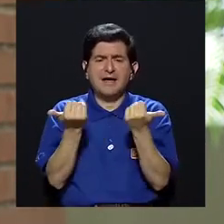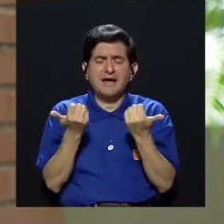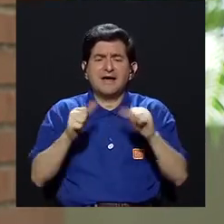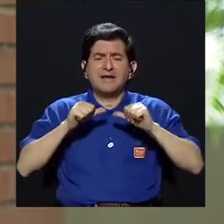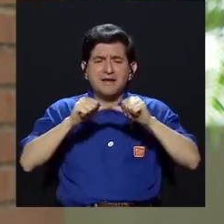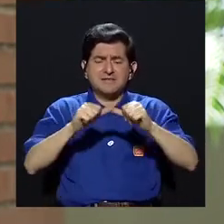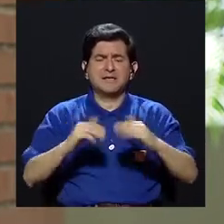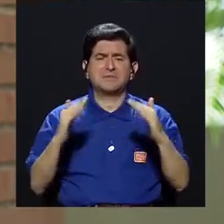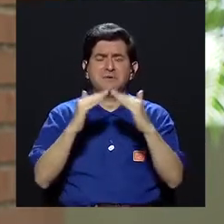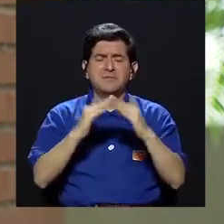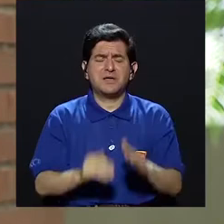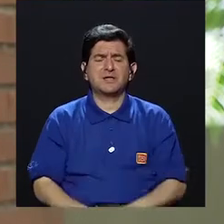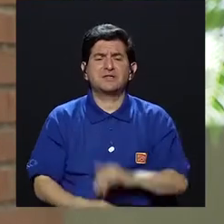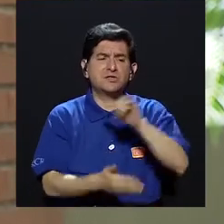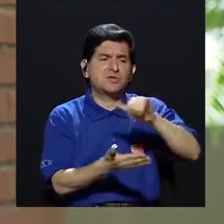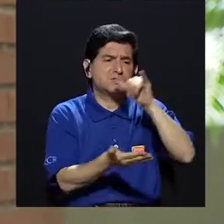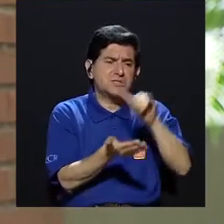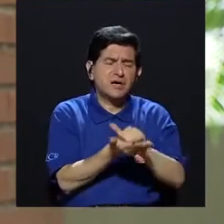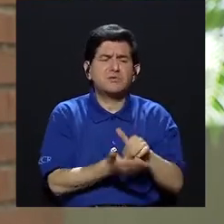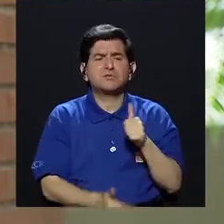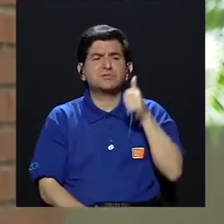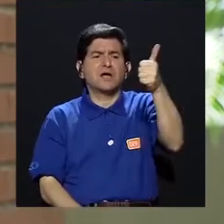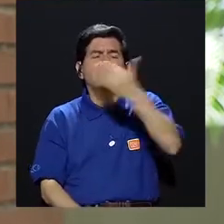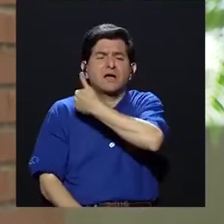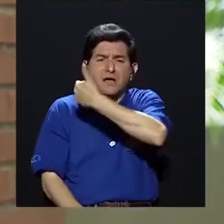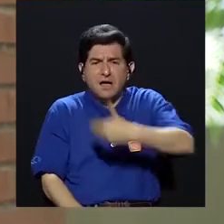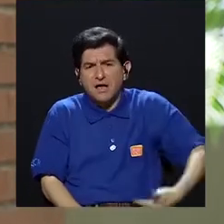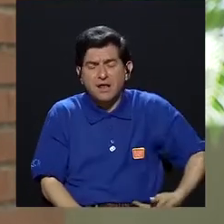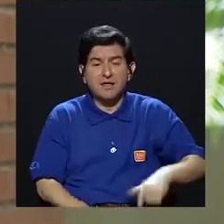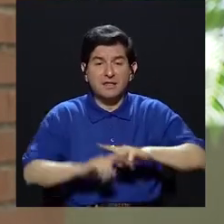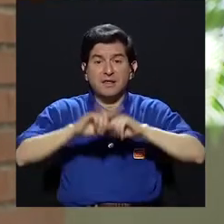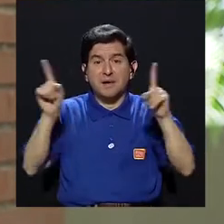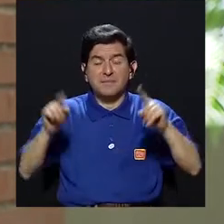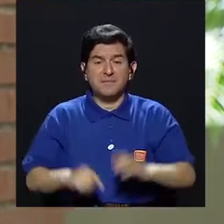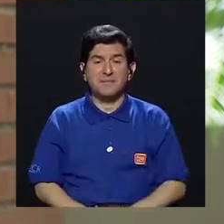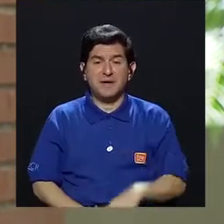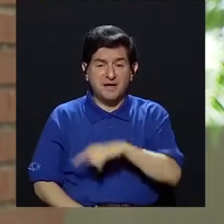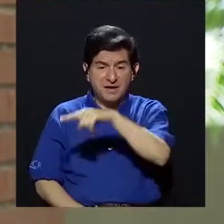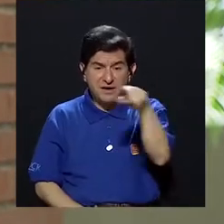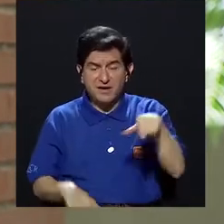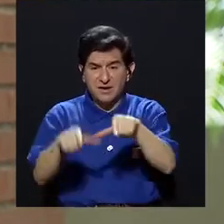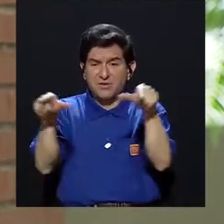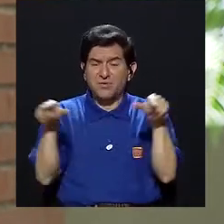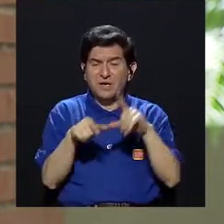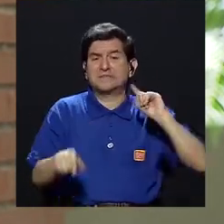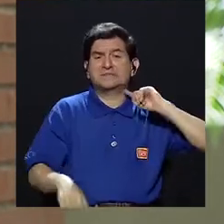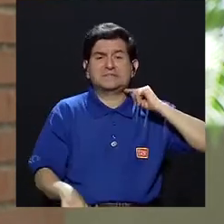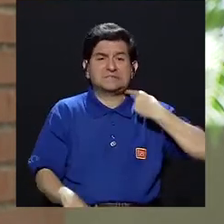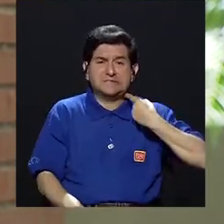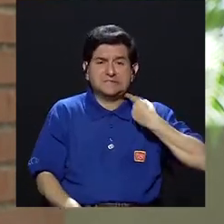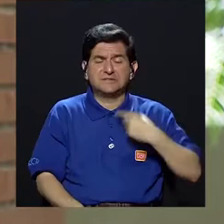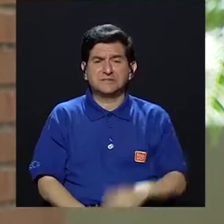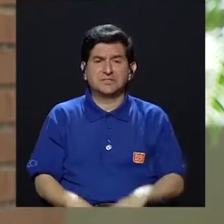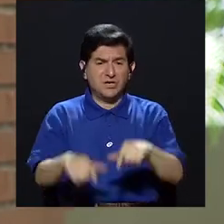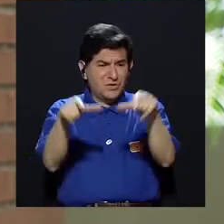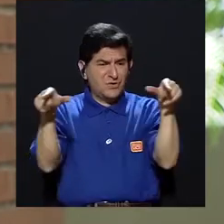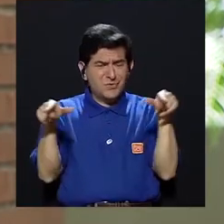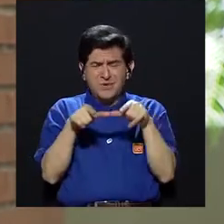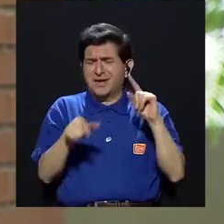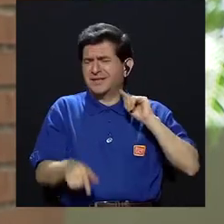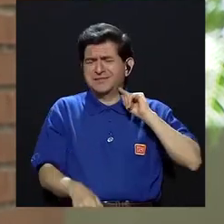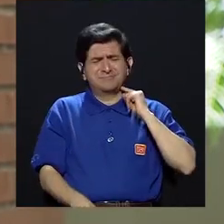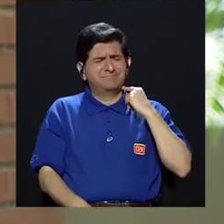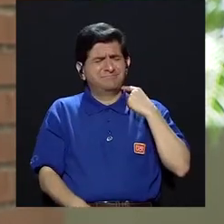quieren seguir viviendo en Alajuela o quieren seguir viviendo en Heredia. Pero resulta que vivir en estos lugares es muy costoso. Los terrenos